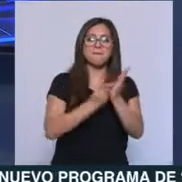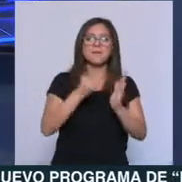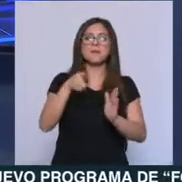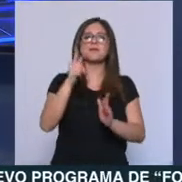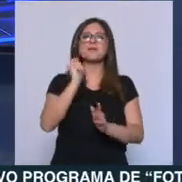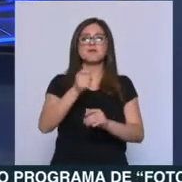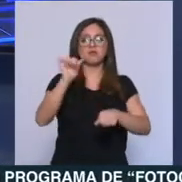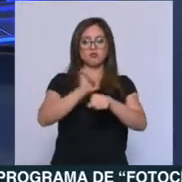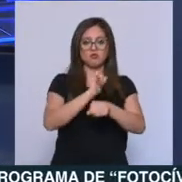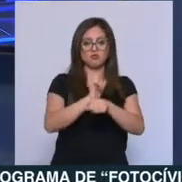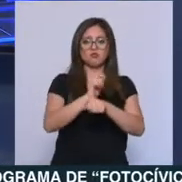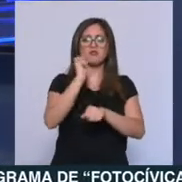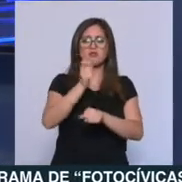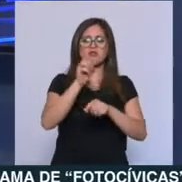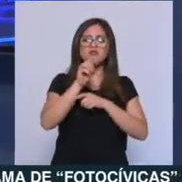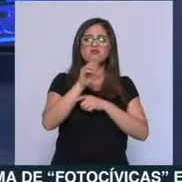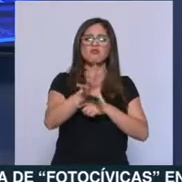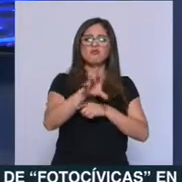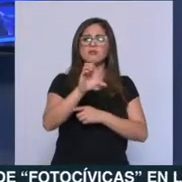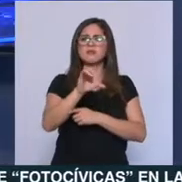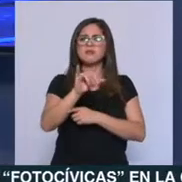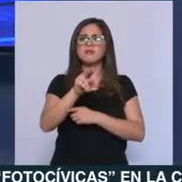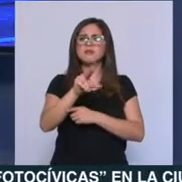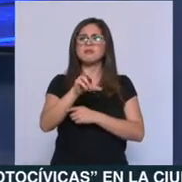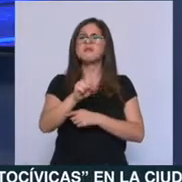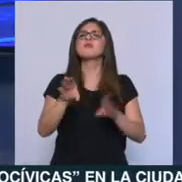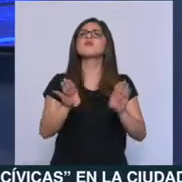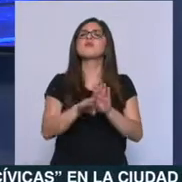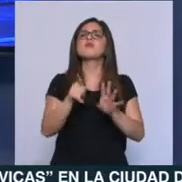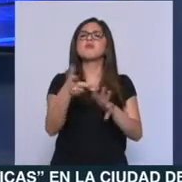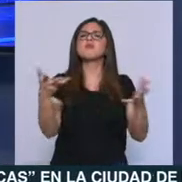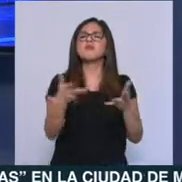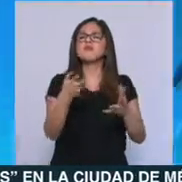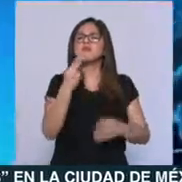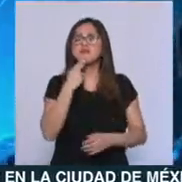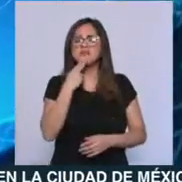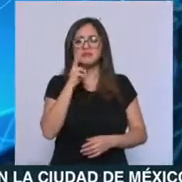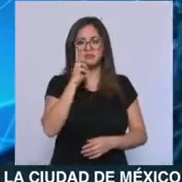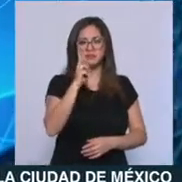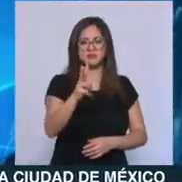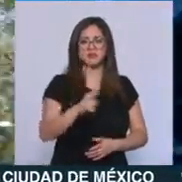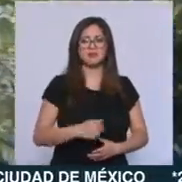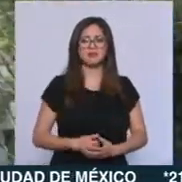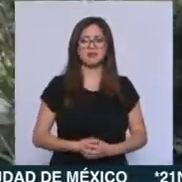las fotocívicas. ¿Sabe usted cómo funcionan? Vamos a verlo.